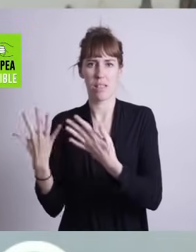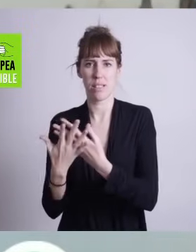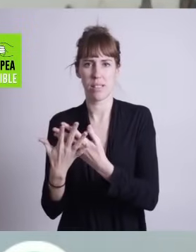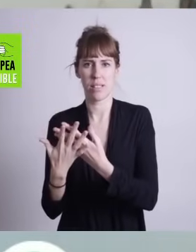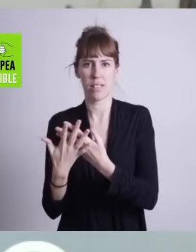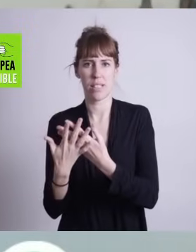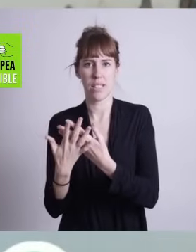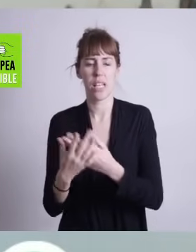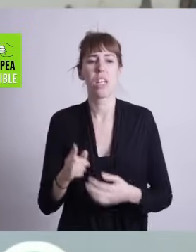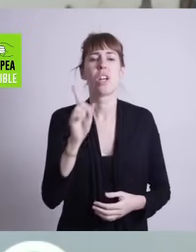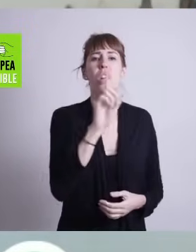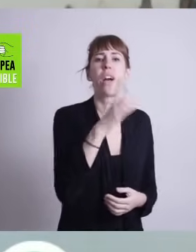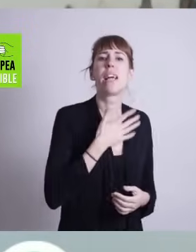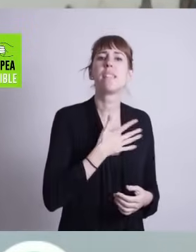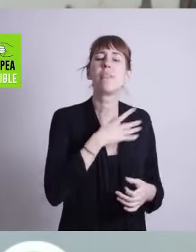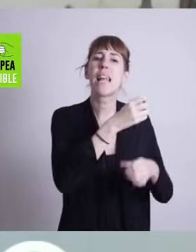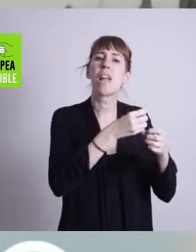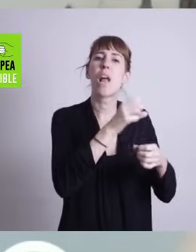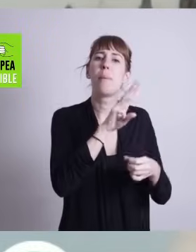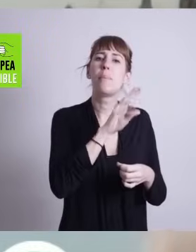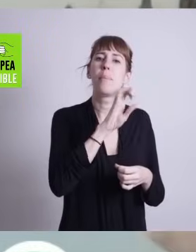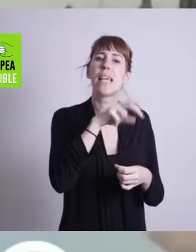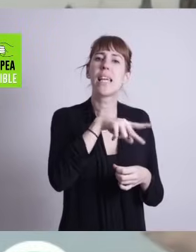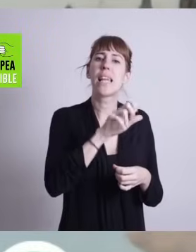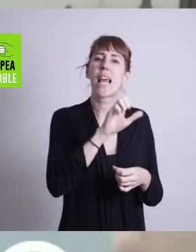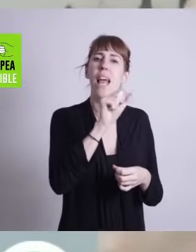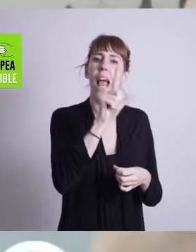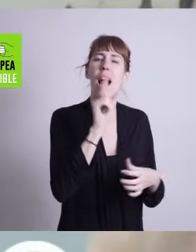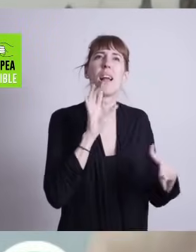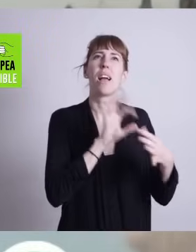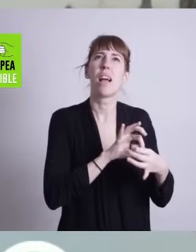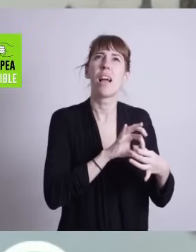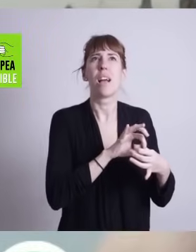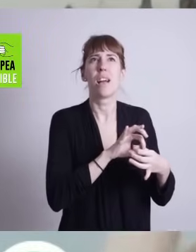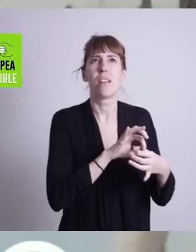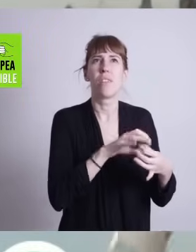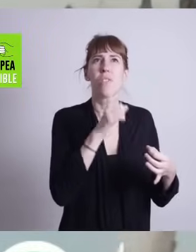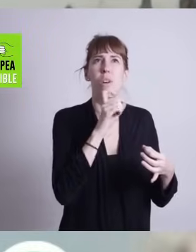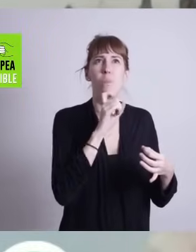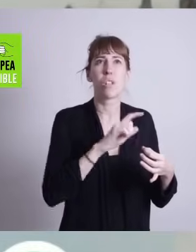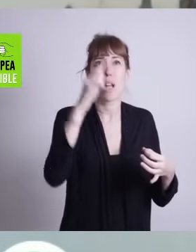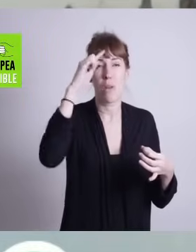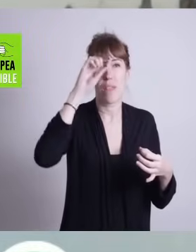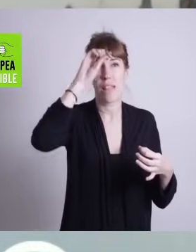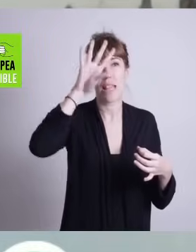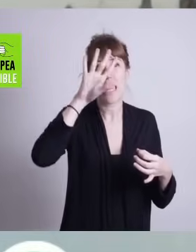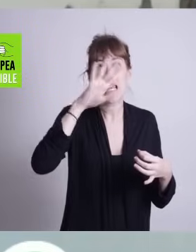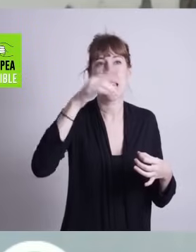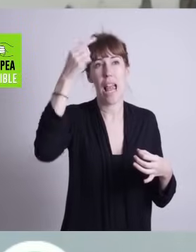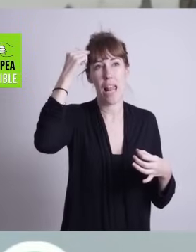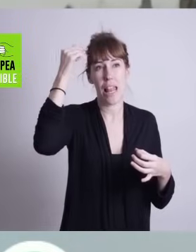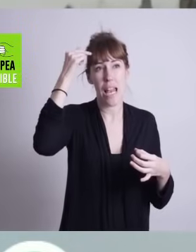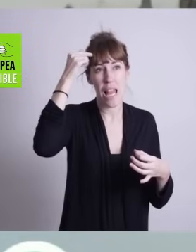No solo conectar con mi glándula pineal, que sí, ya sabemos, es esa lucecita que tenemos en el centro del cerebro que es como una estrellita que se ilumina y que además